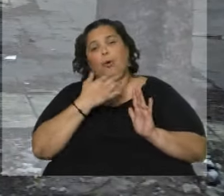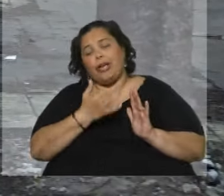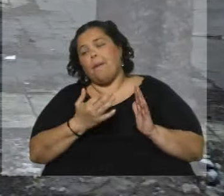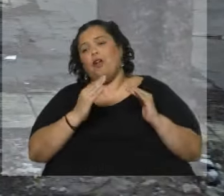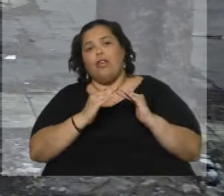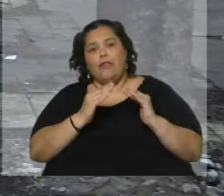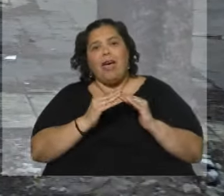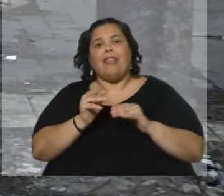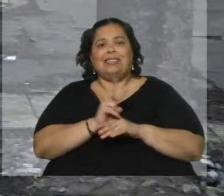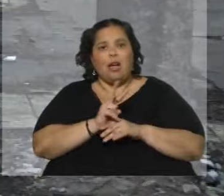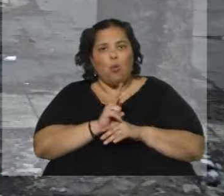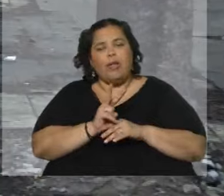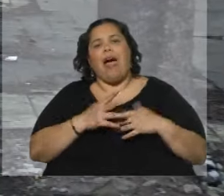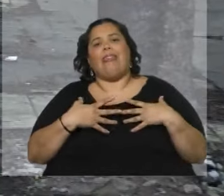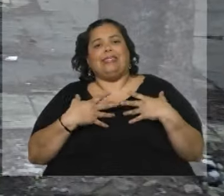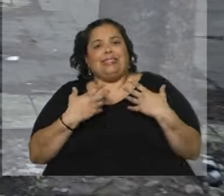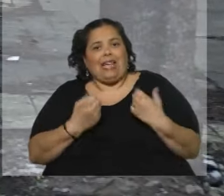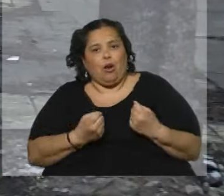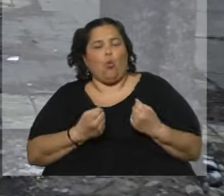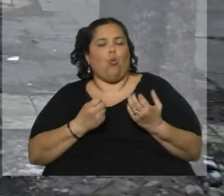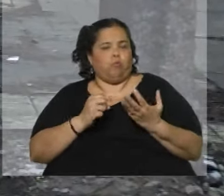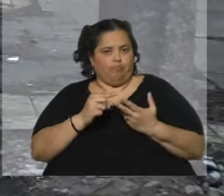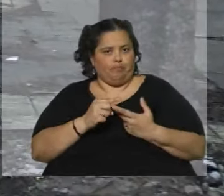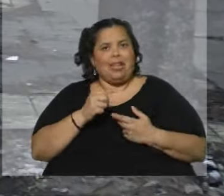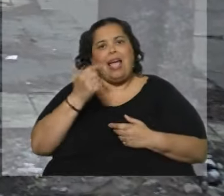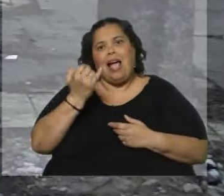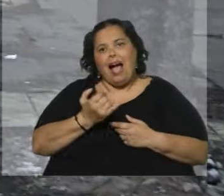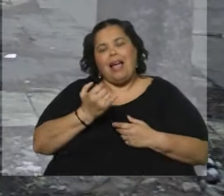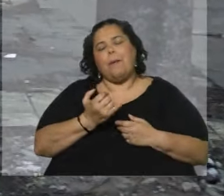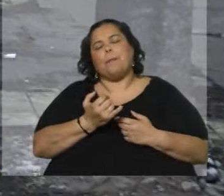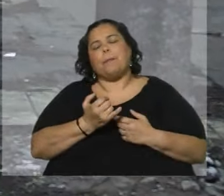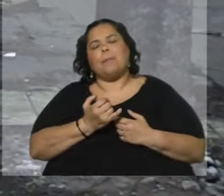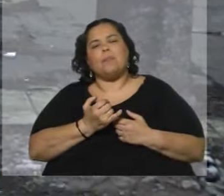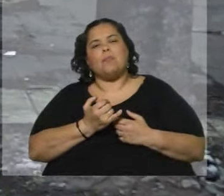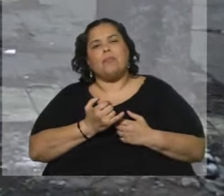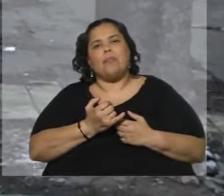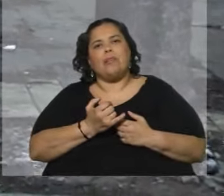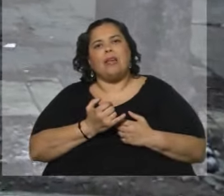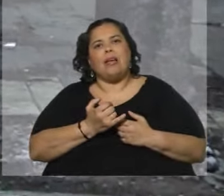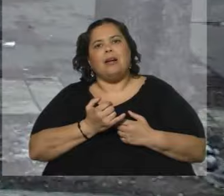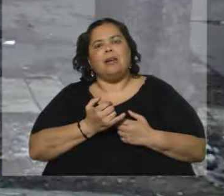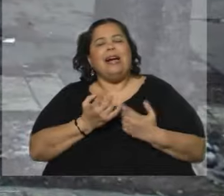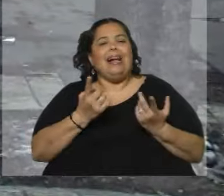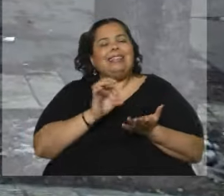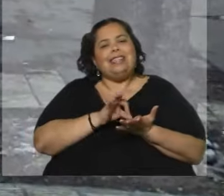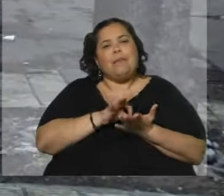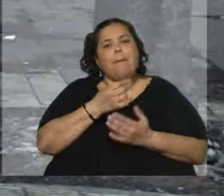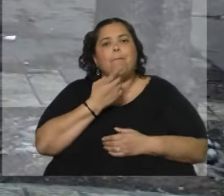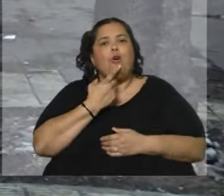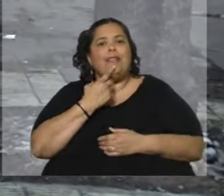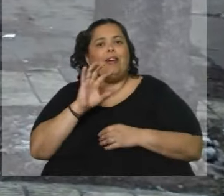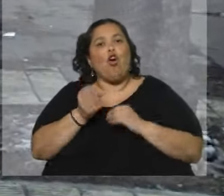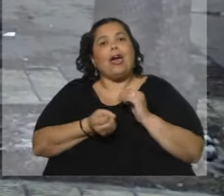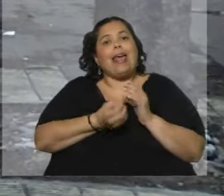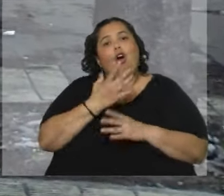etc. Pienso que se arreglan por ahí, hay como un estado paralelo que creó el sistema político para poder hacer una cantidad